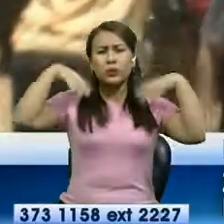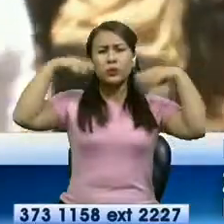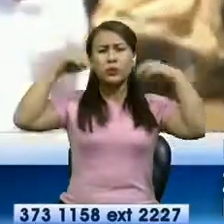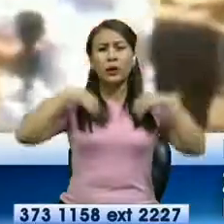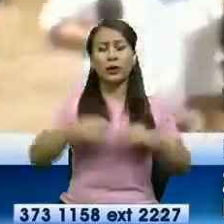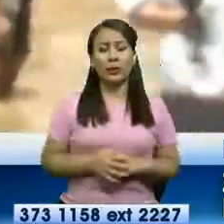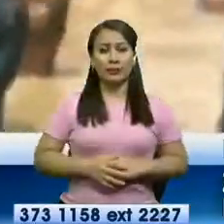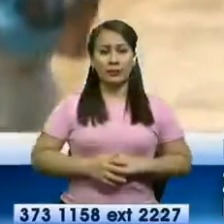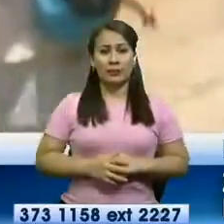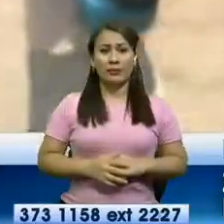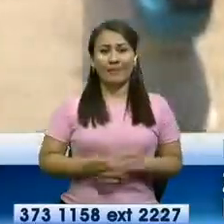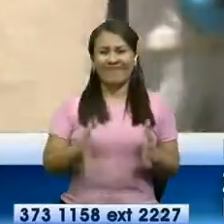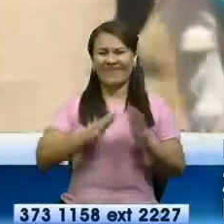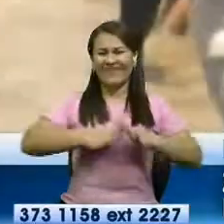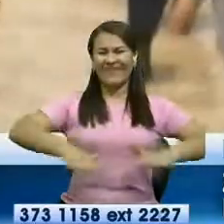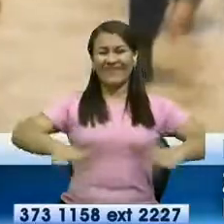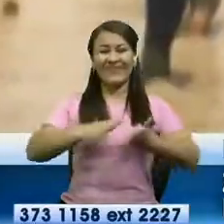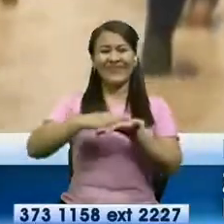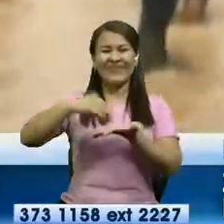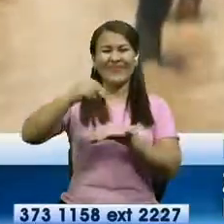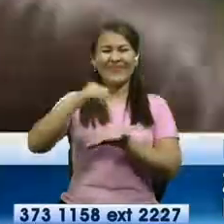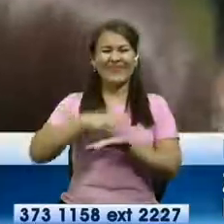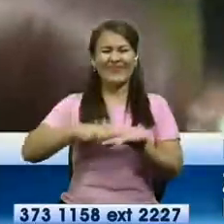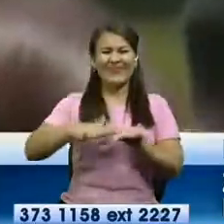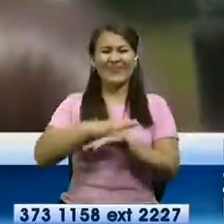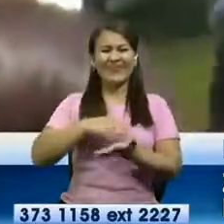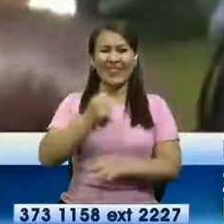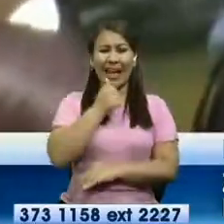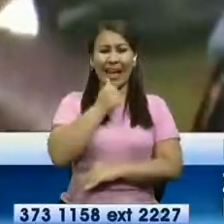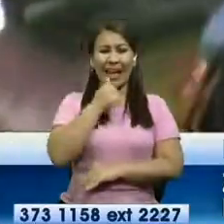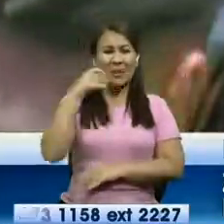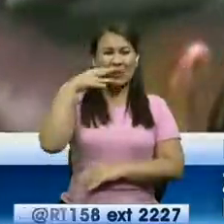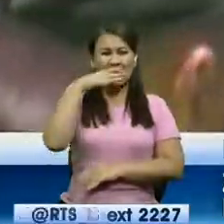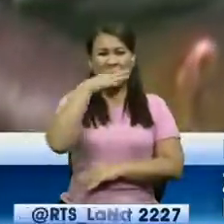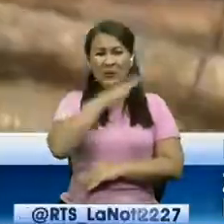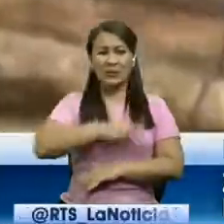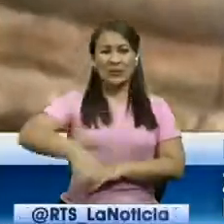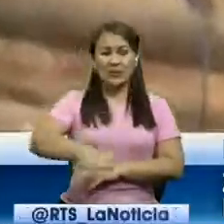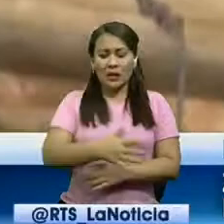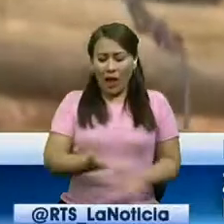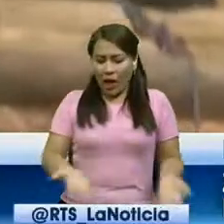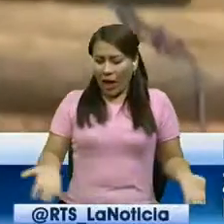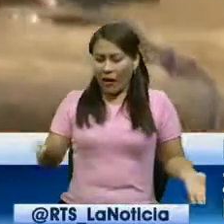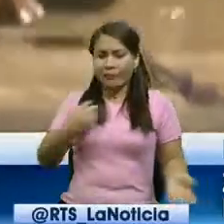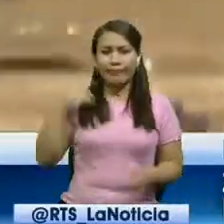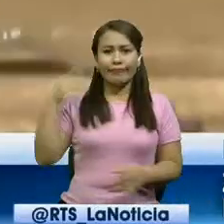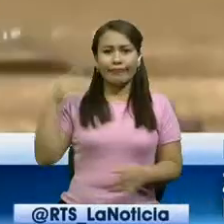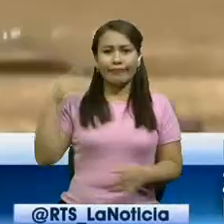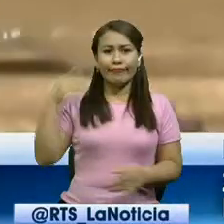se dirigió en medio del lodo y el agua a dialogar con las personas afectadas por el temporal.